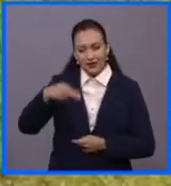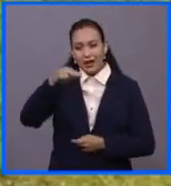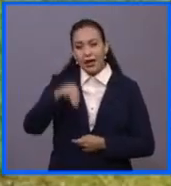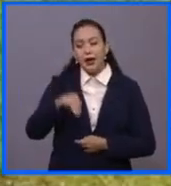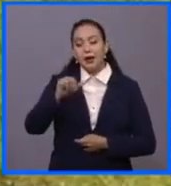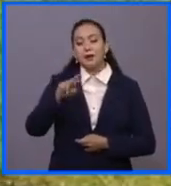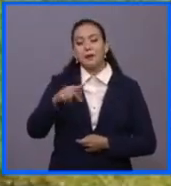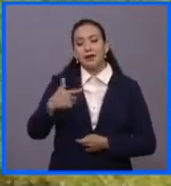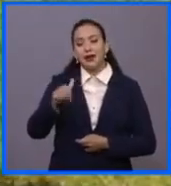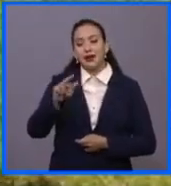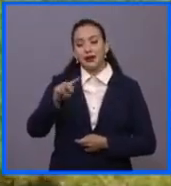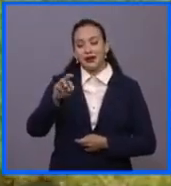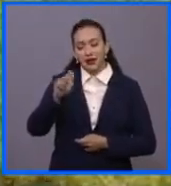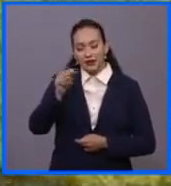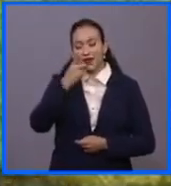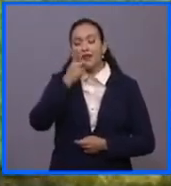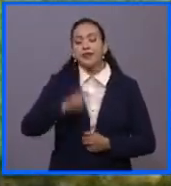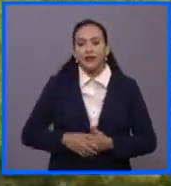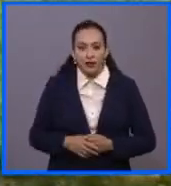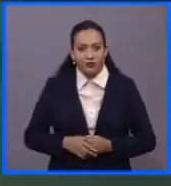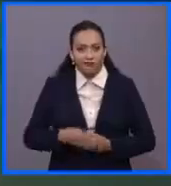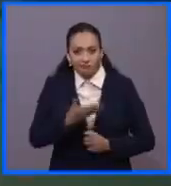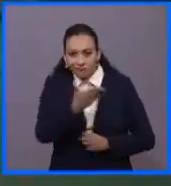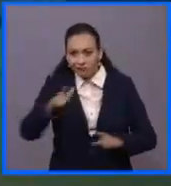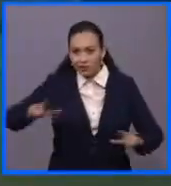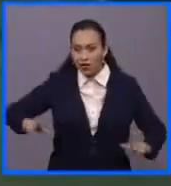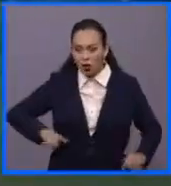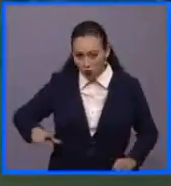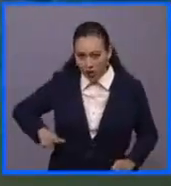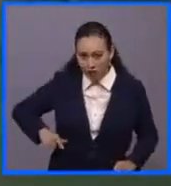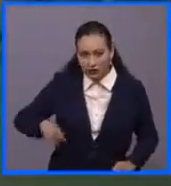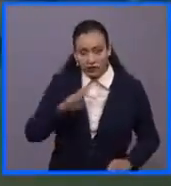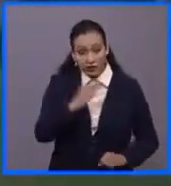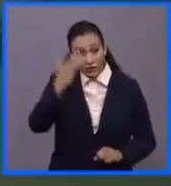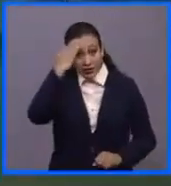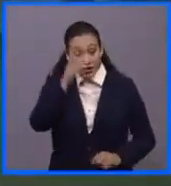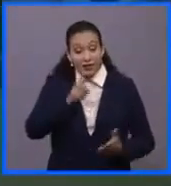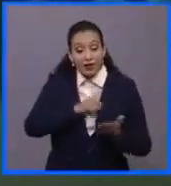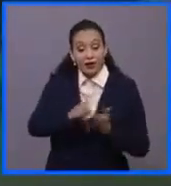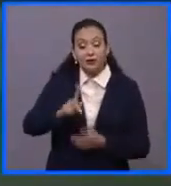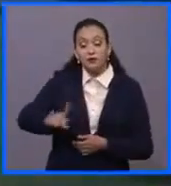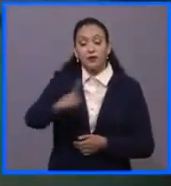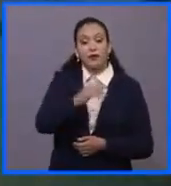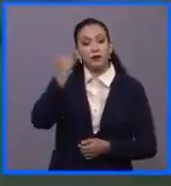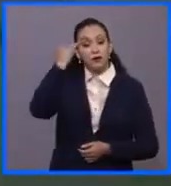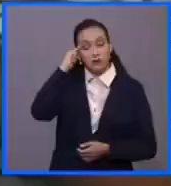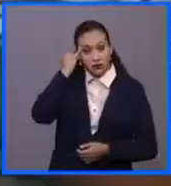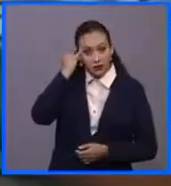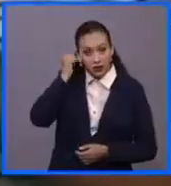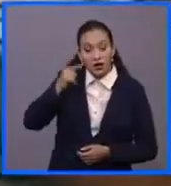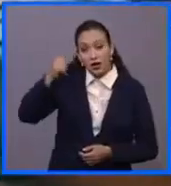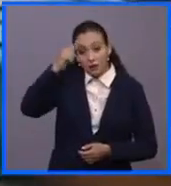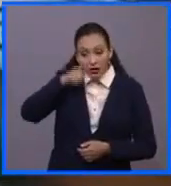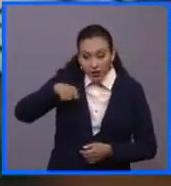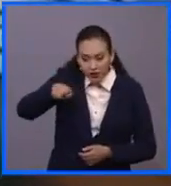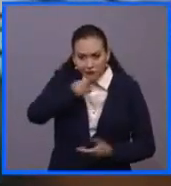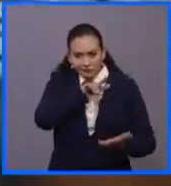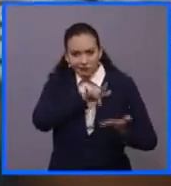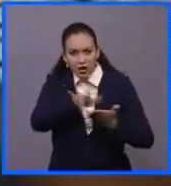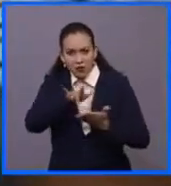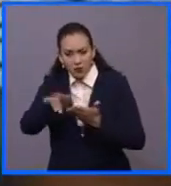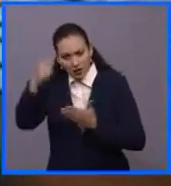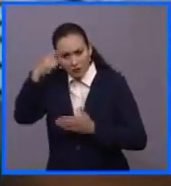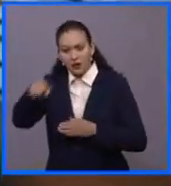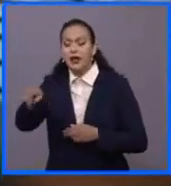hizo un llamado a los estados a reconocer formalmente el derecho de los pueblos indígenas a mantener, fortalecer, promover